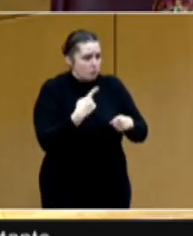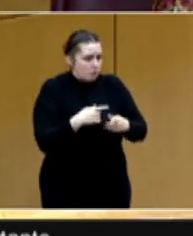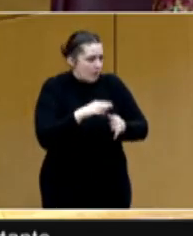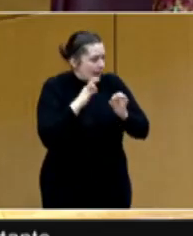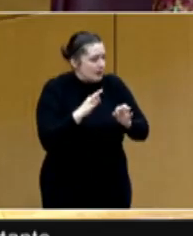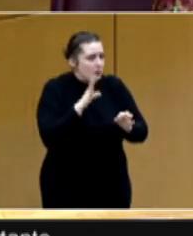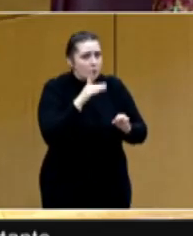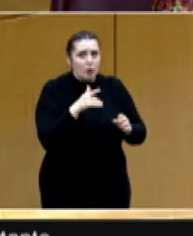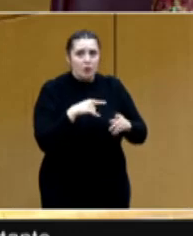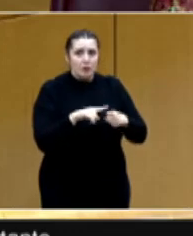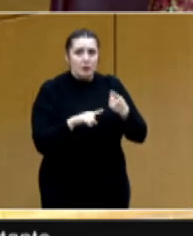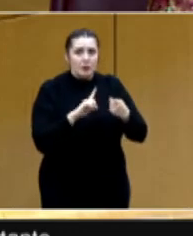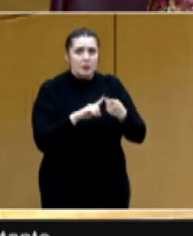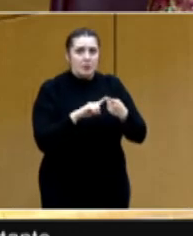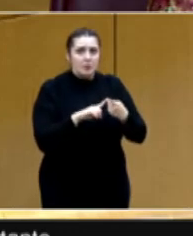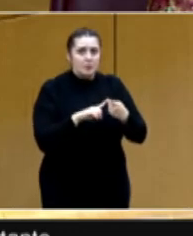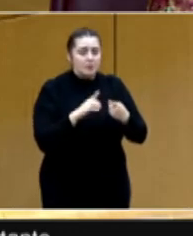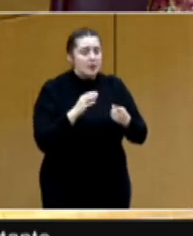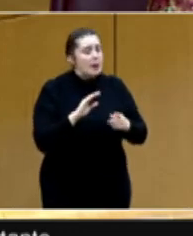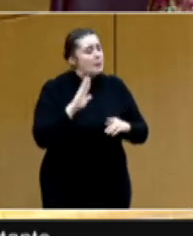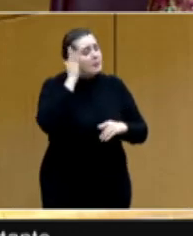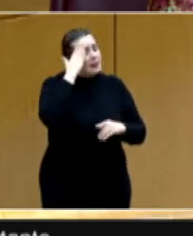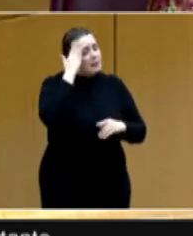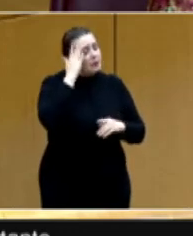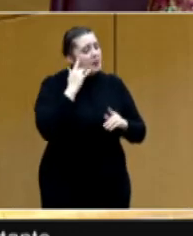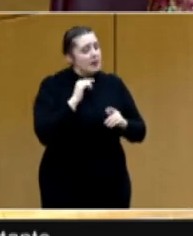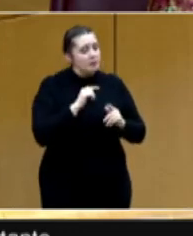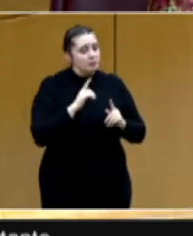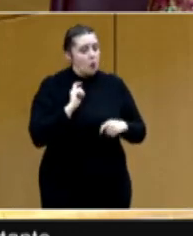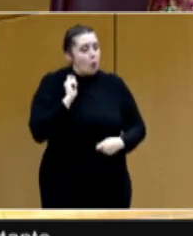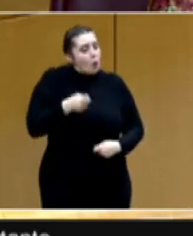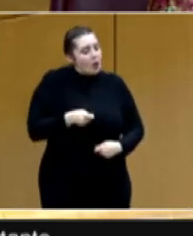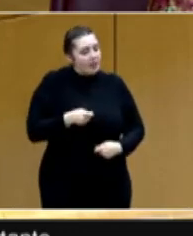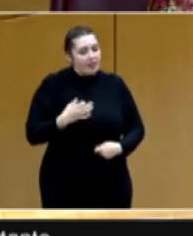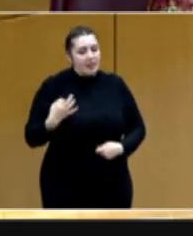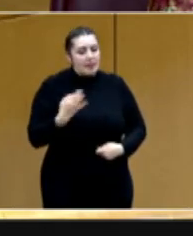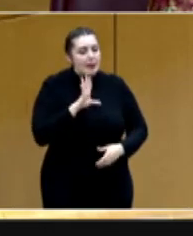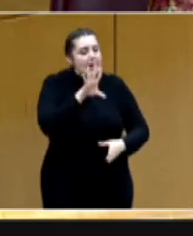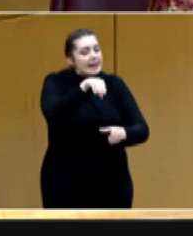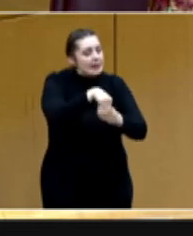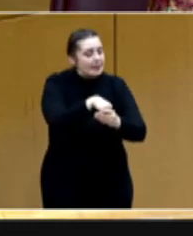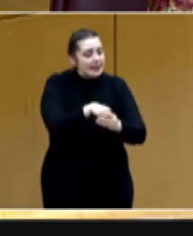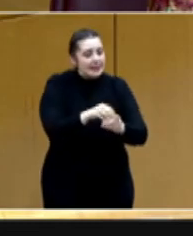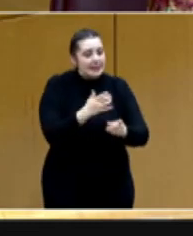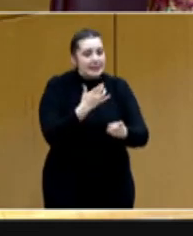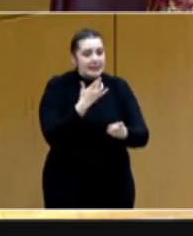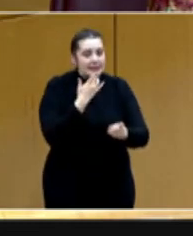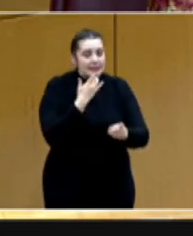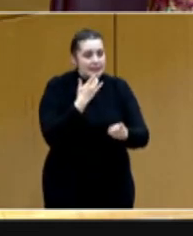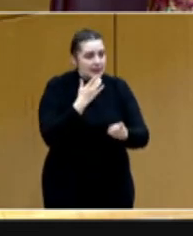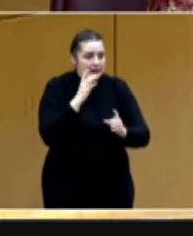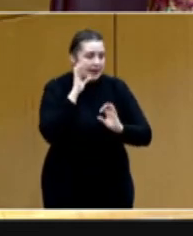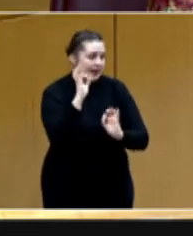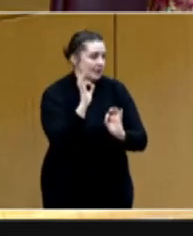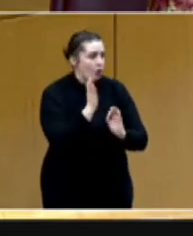primer lugar principio de subsidiariedad El juez solo debe intervenir cuando no quede otro remedio